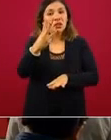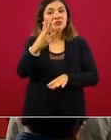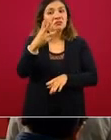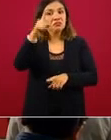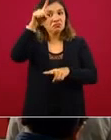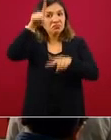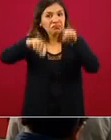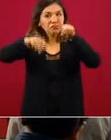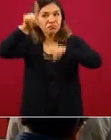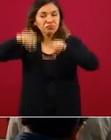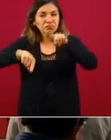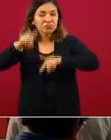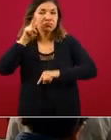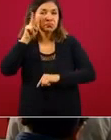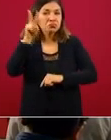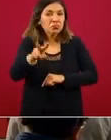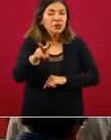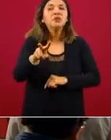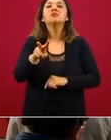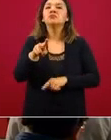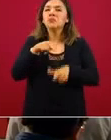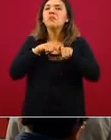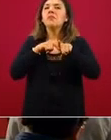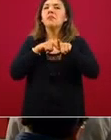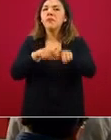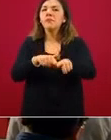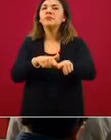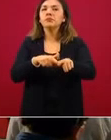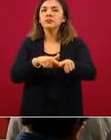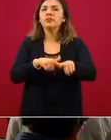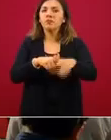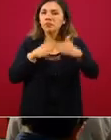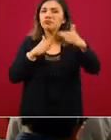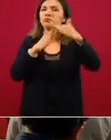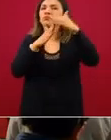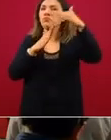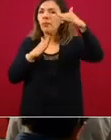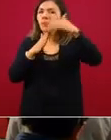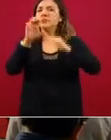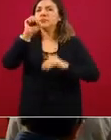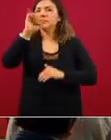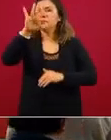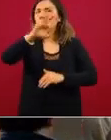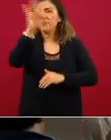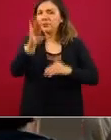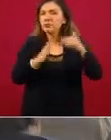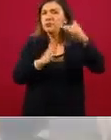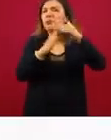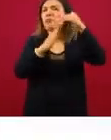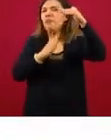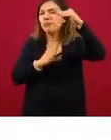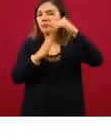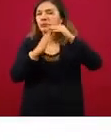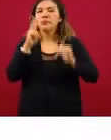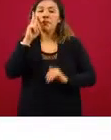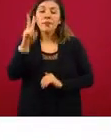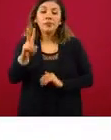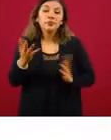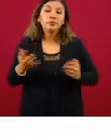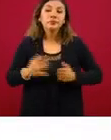sistemas operativos que se revisan en la meta de disminución del 65%.